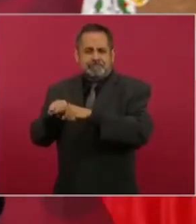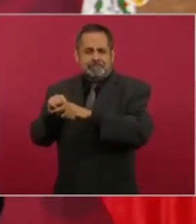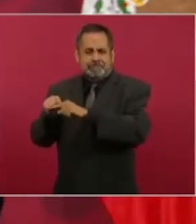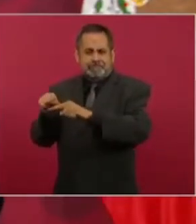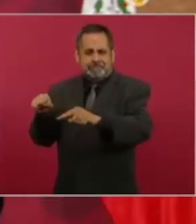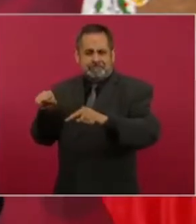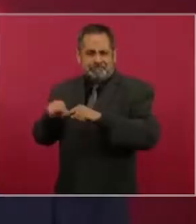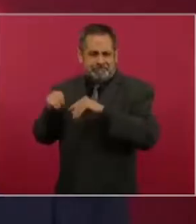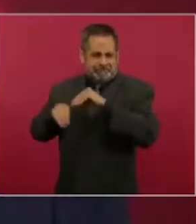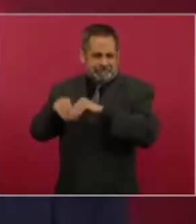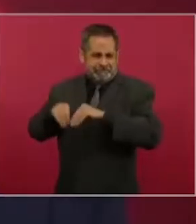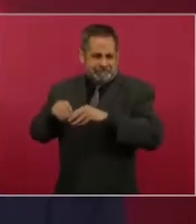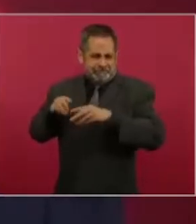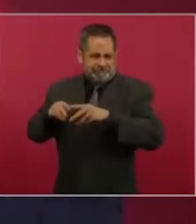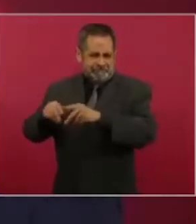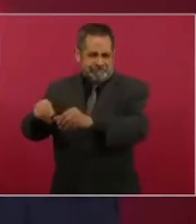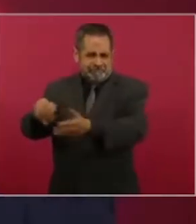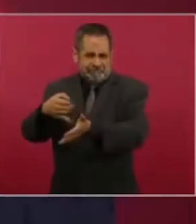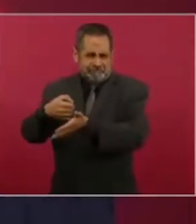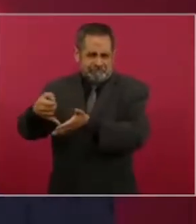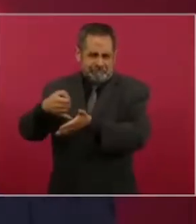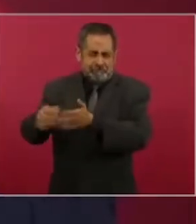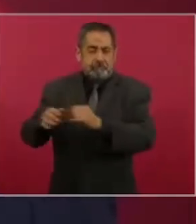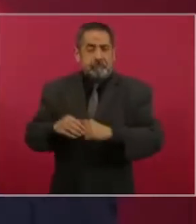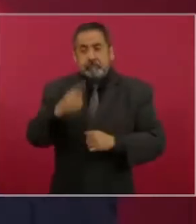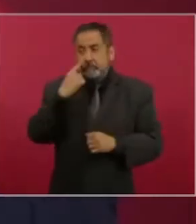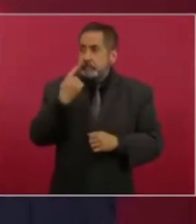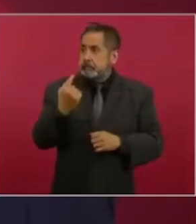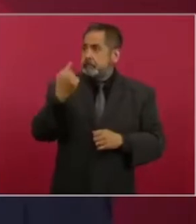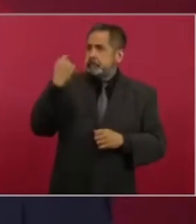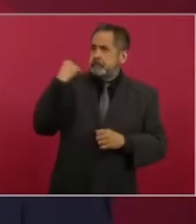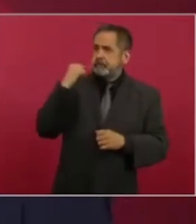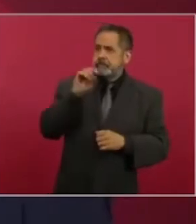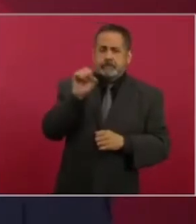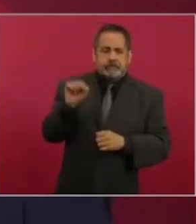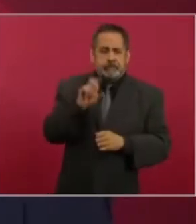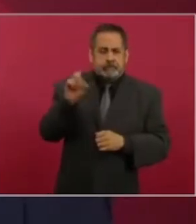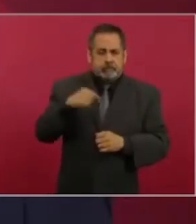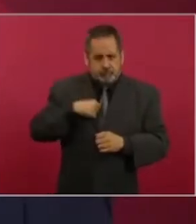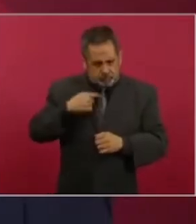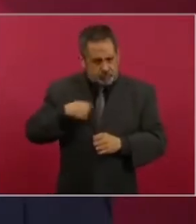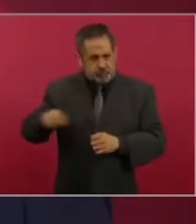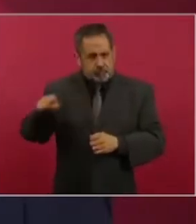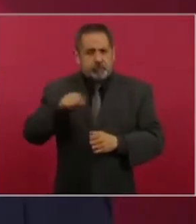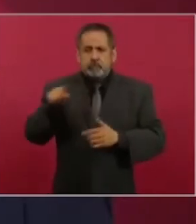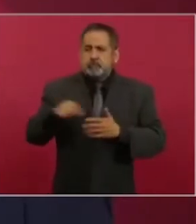Estuve el fin de semana en Espujil.